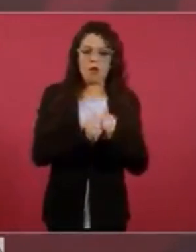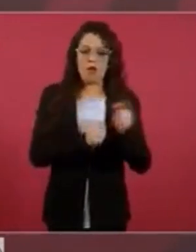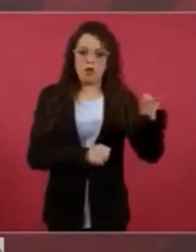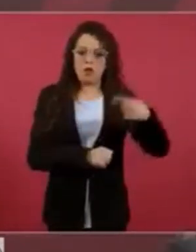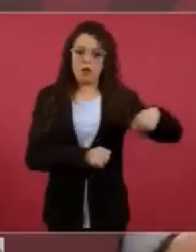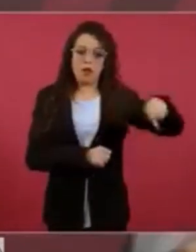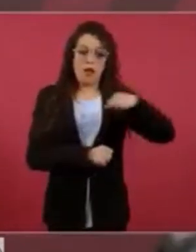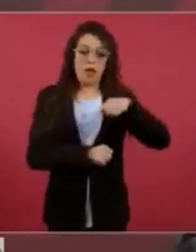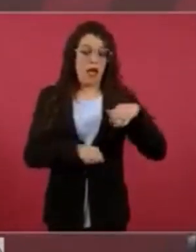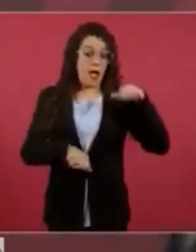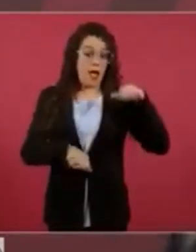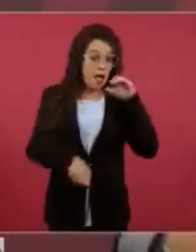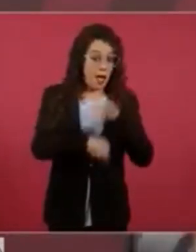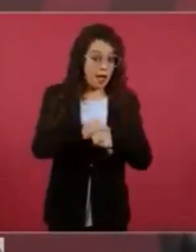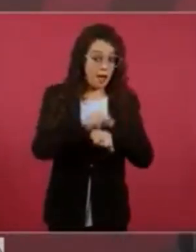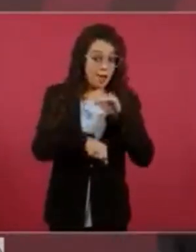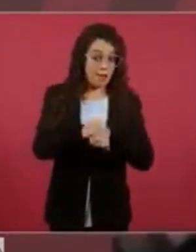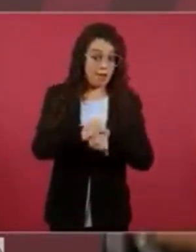amigos,